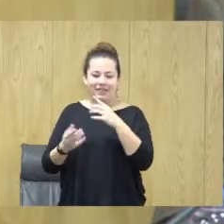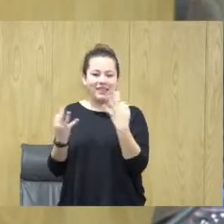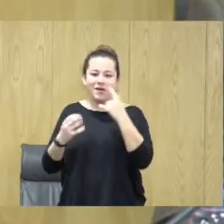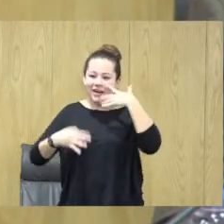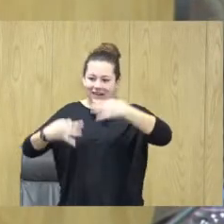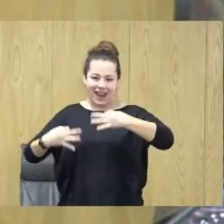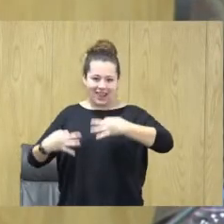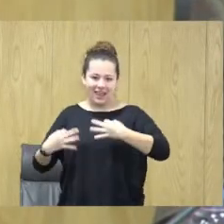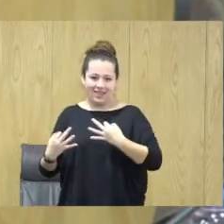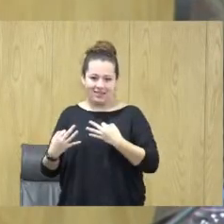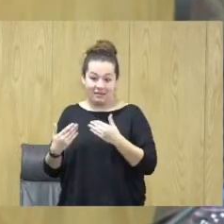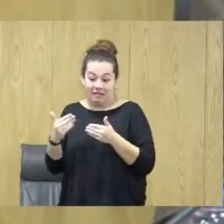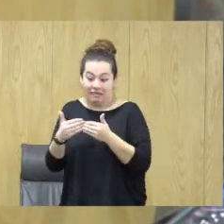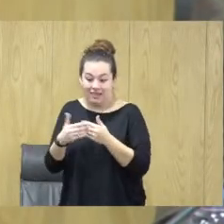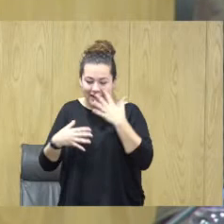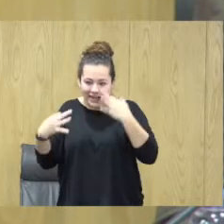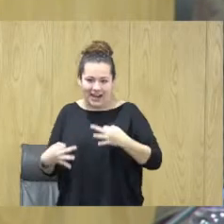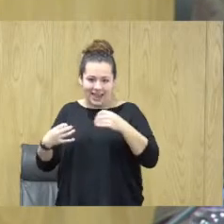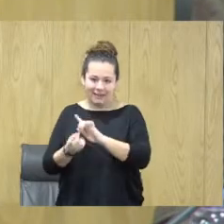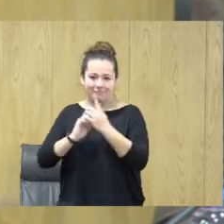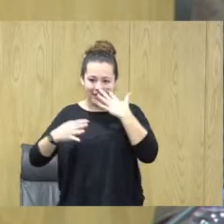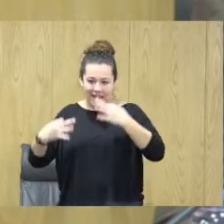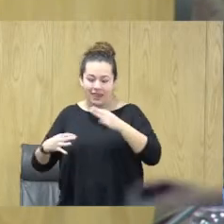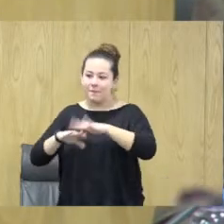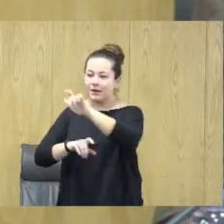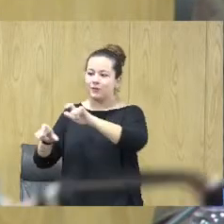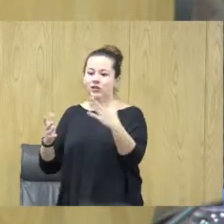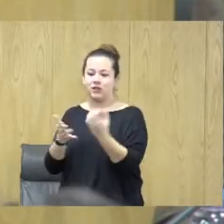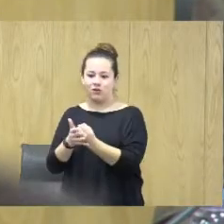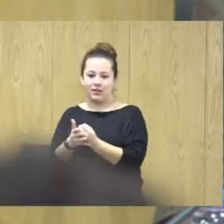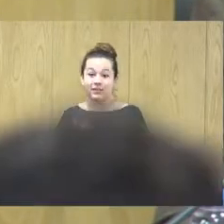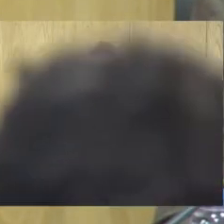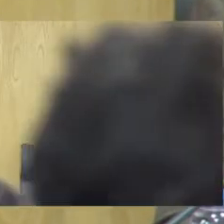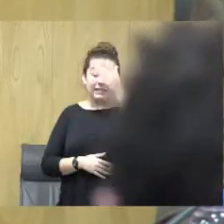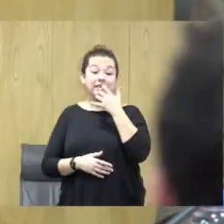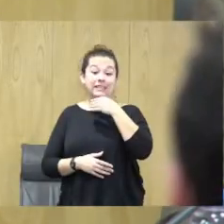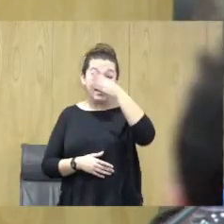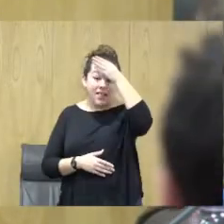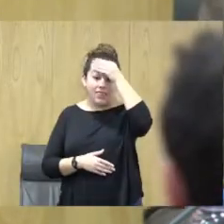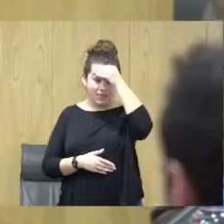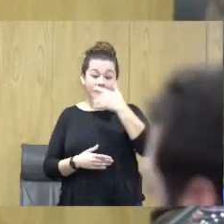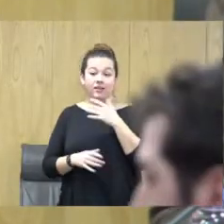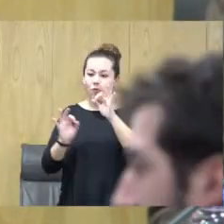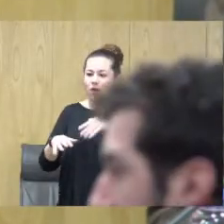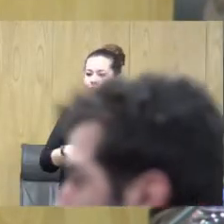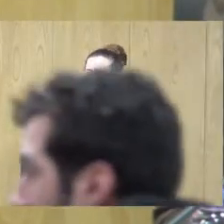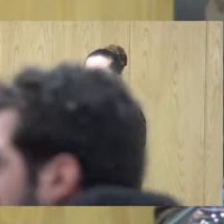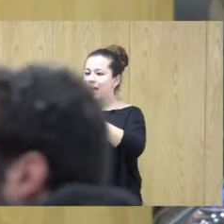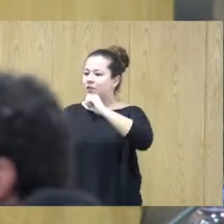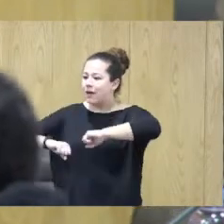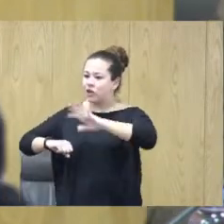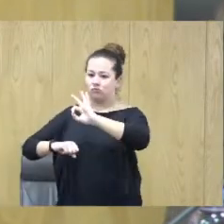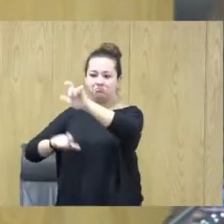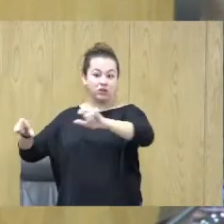sea una realidad en breve para que todas las personas con discapacidad intelectual, así como personas mayores y